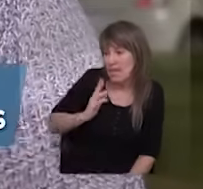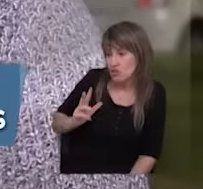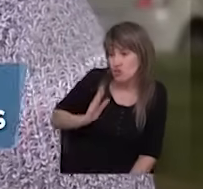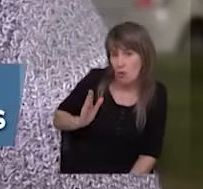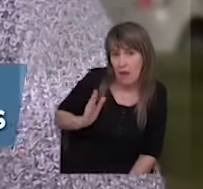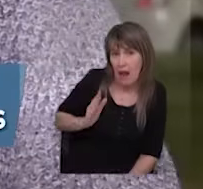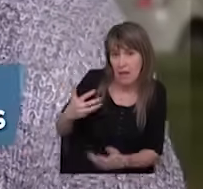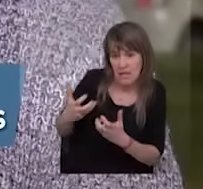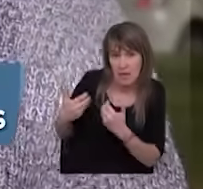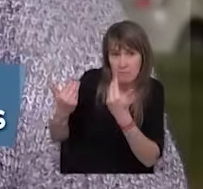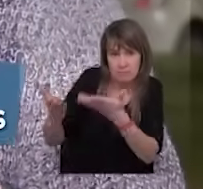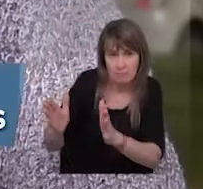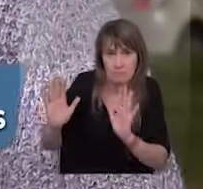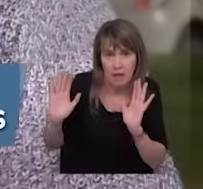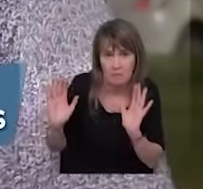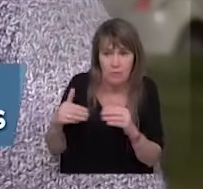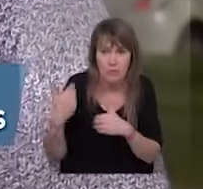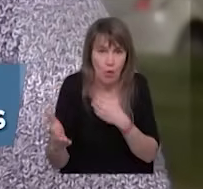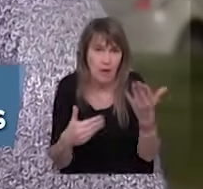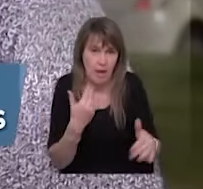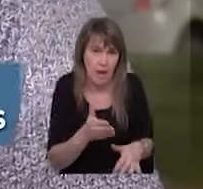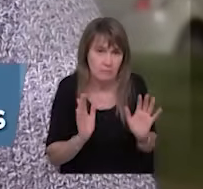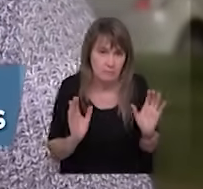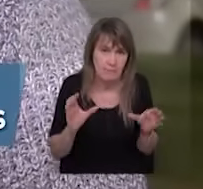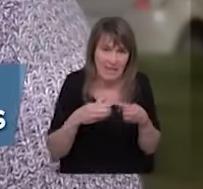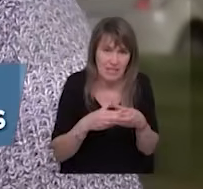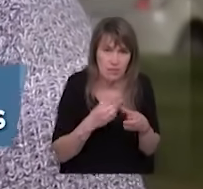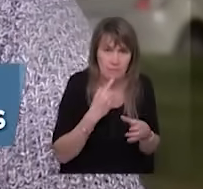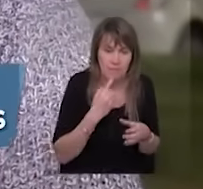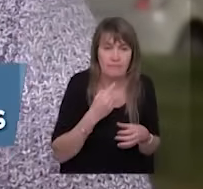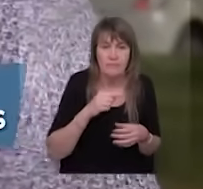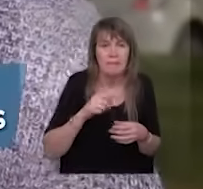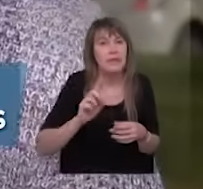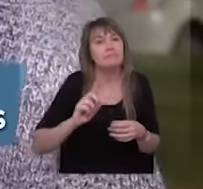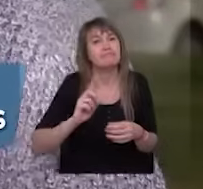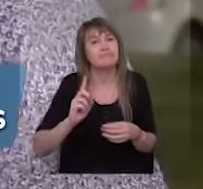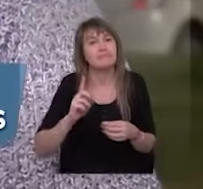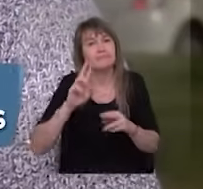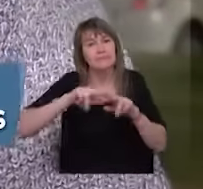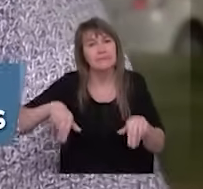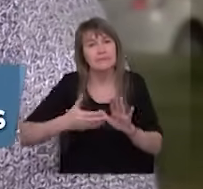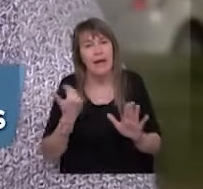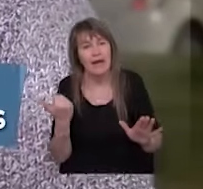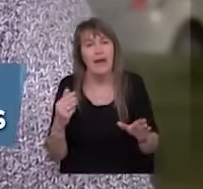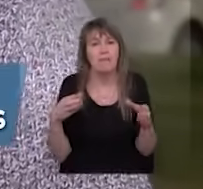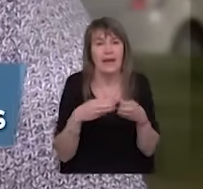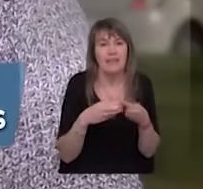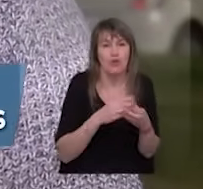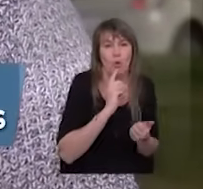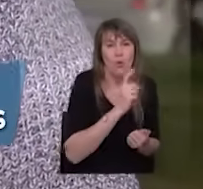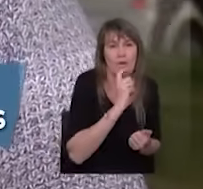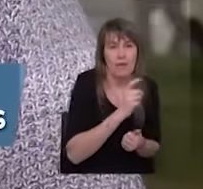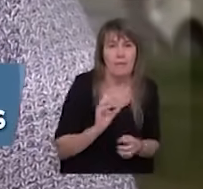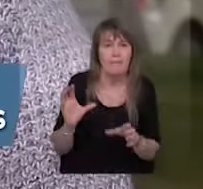por diferentes motivos lo hagan de manera nominativa eso lamentablemente no cuajó y el Partido Nacional partido Colorado entendieron